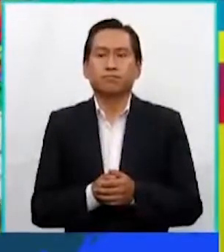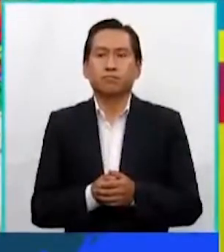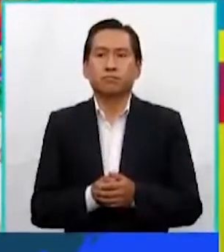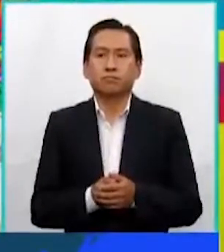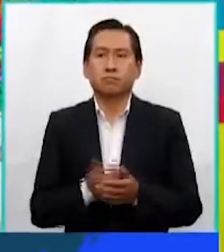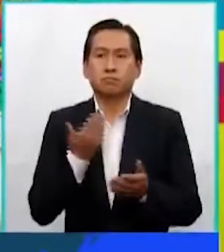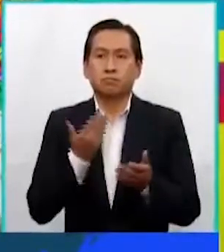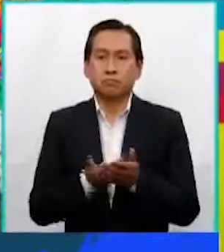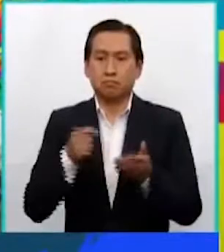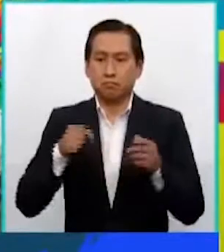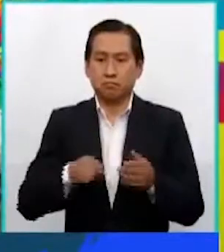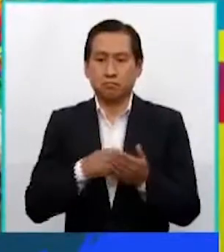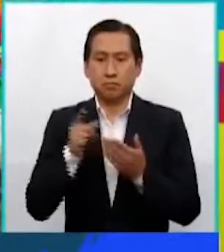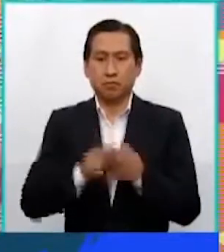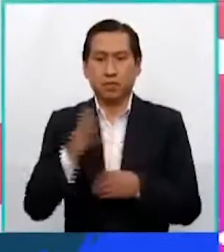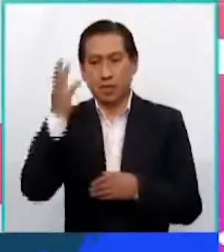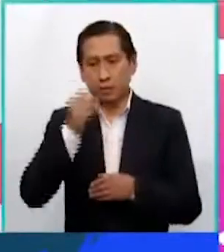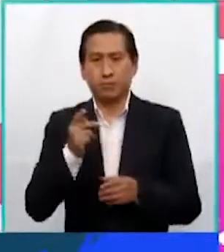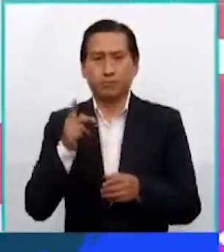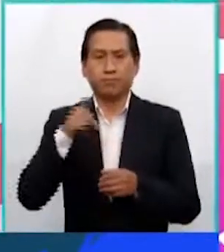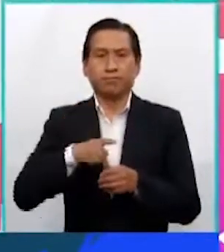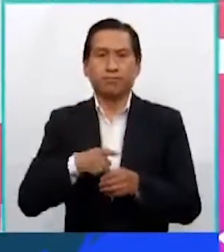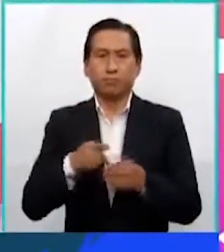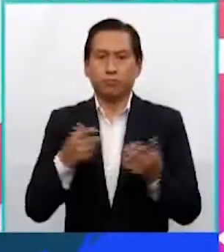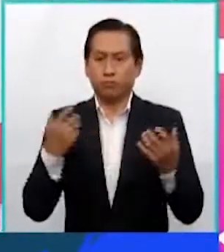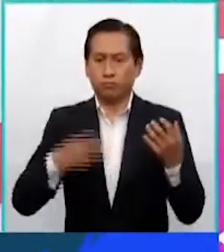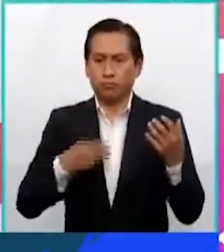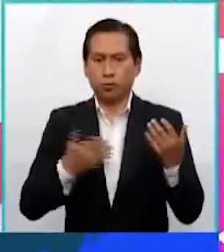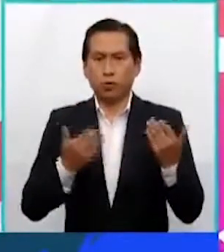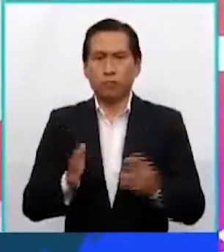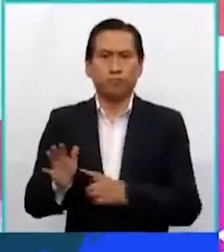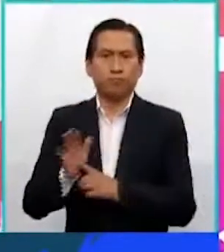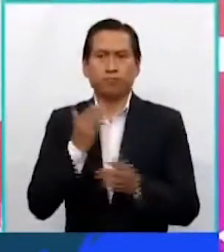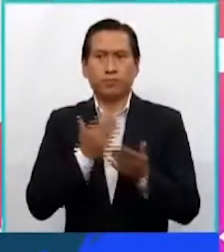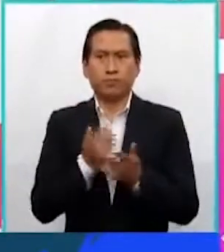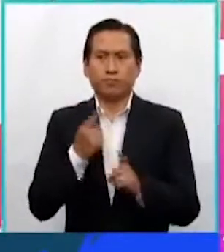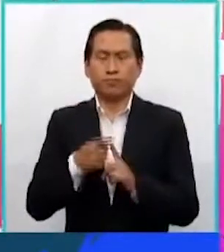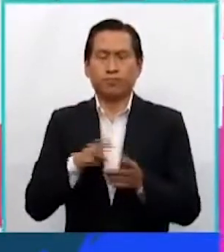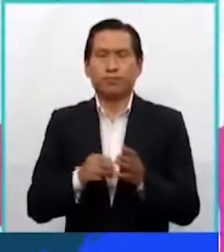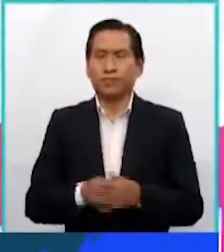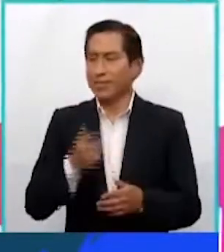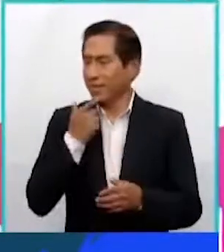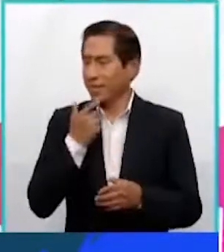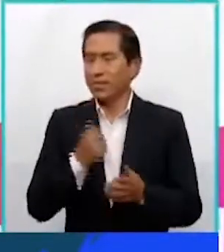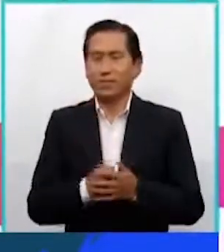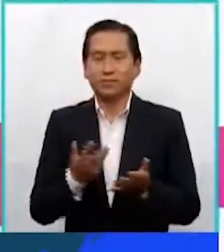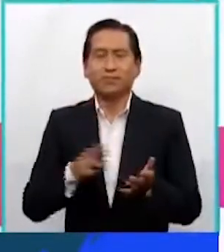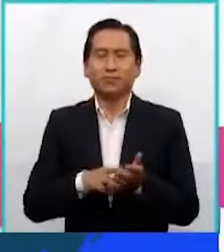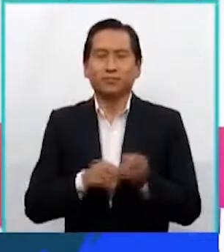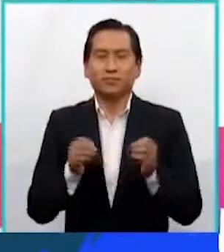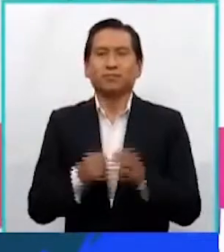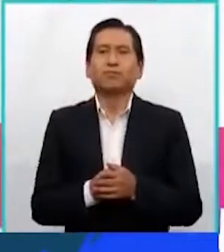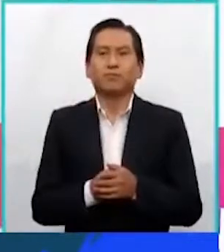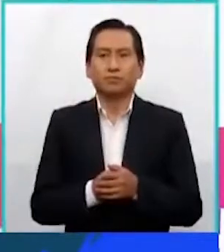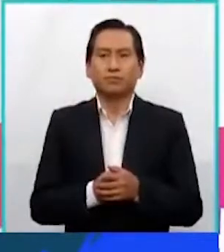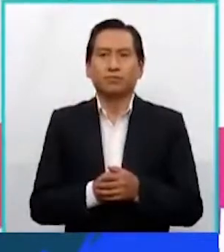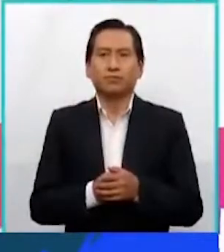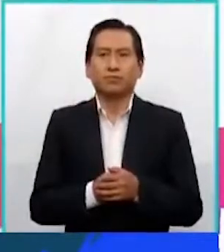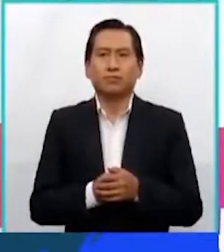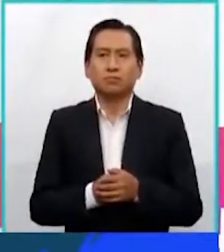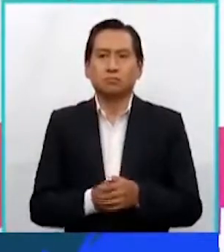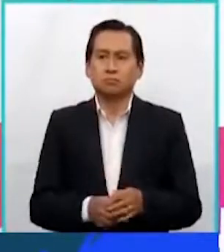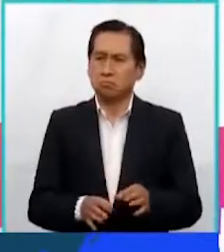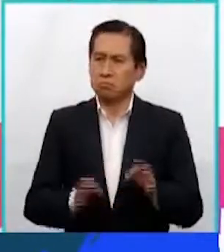parte de este programa tan lindo, poder tocar en vivo. Tan jodido es a veces no tocar en vivo en la tele y ahora estamos presentes. Una